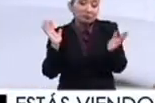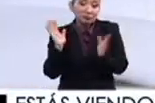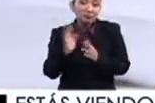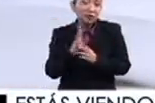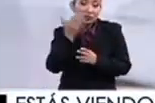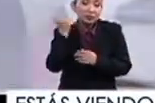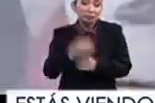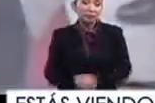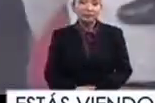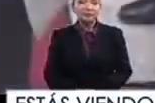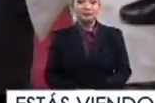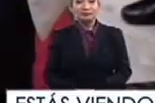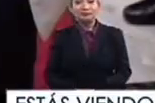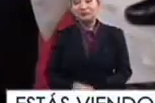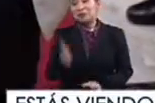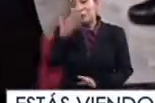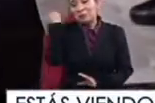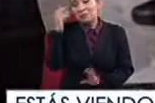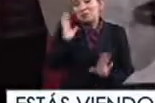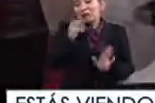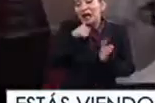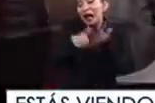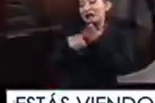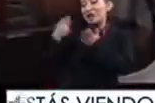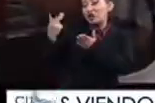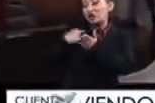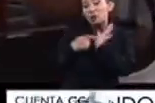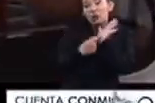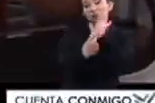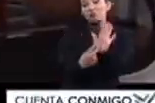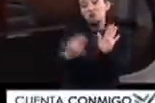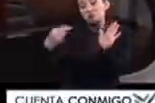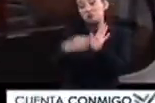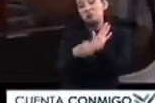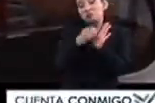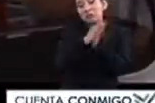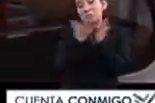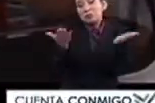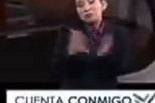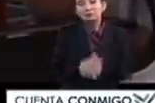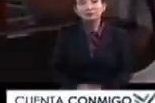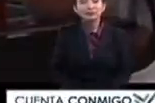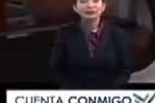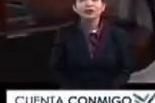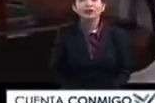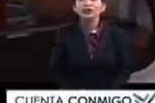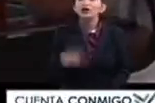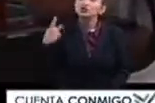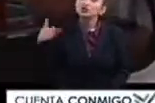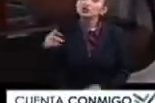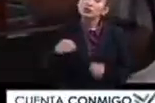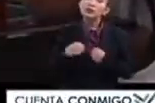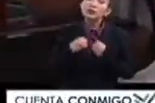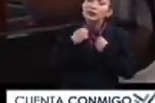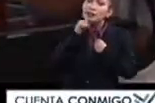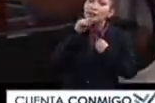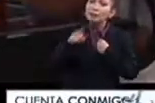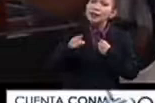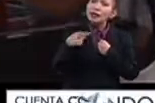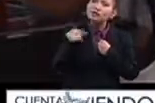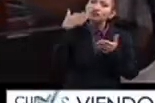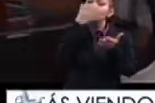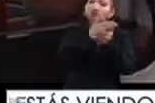no. Es posible, no sabemos. Es cierto. Parte de tu vida también tiene que ver con la